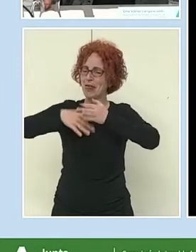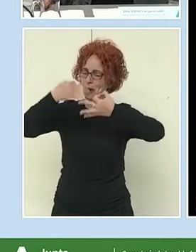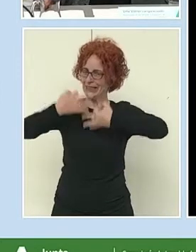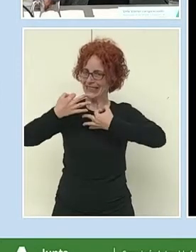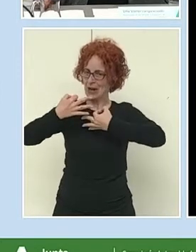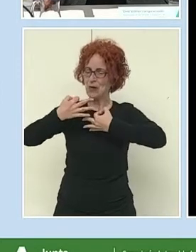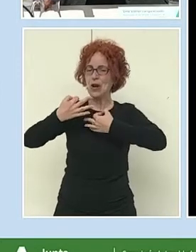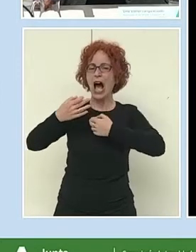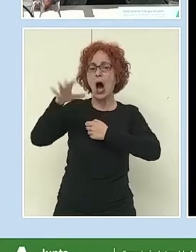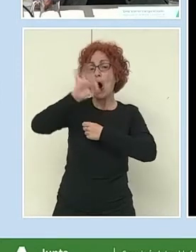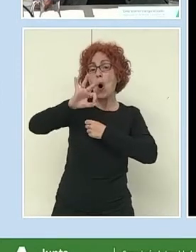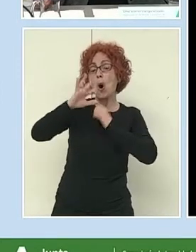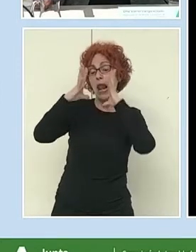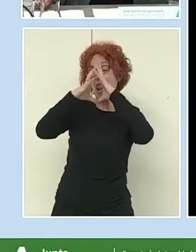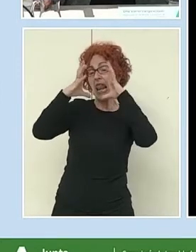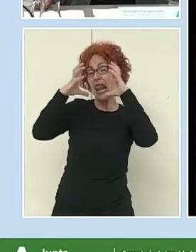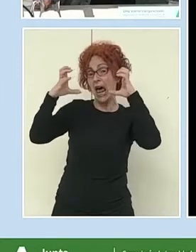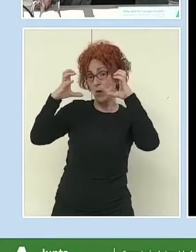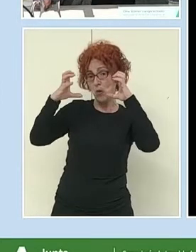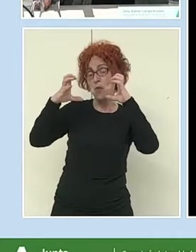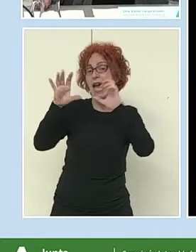seguridad en la nube pública y privada.